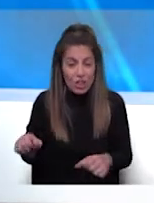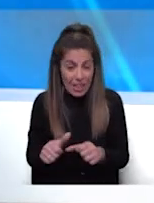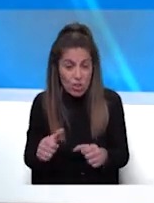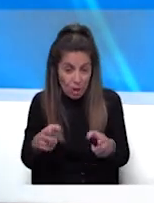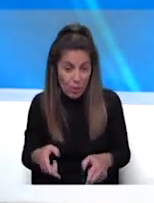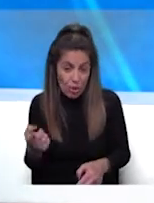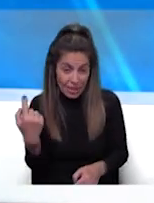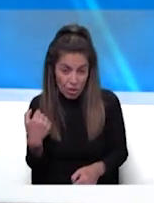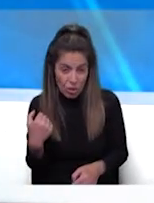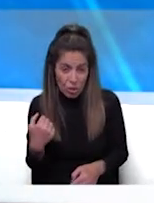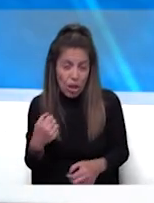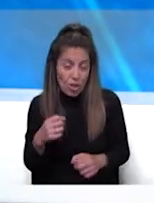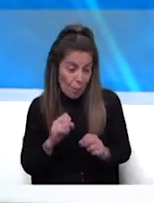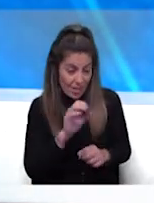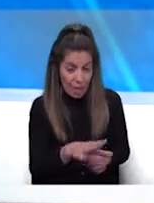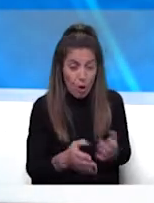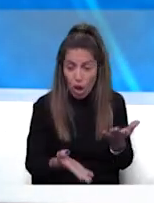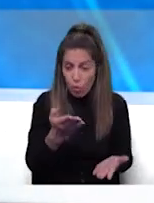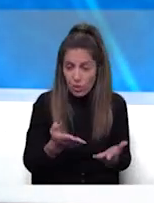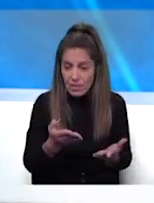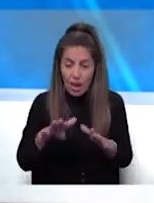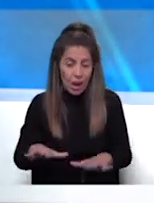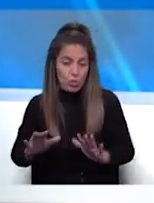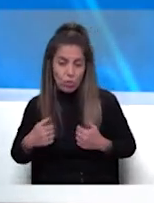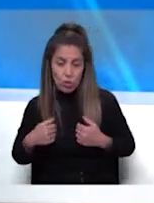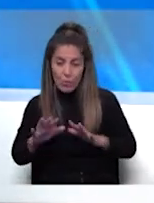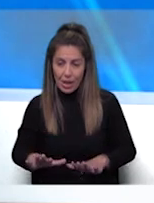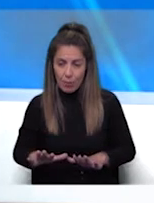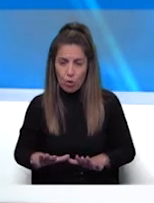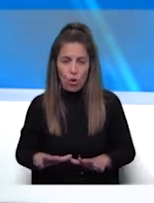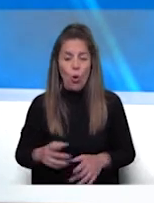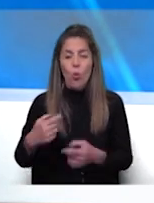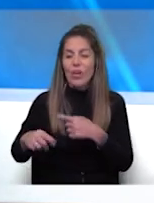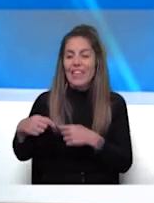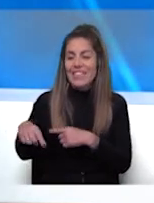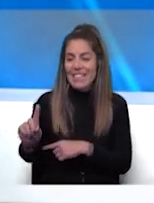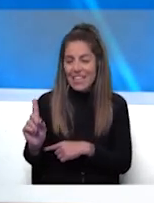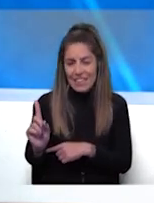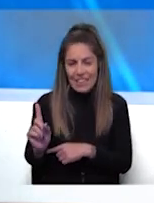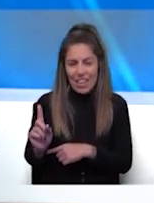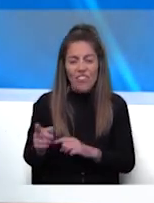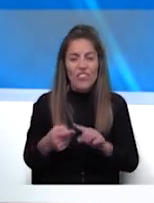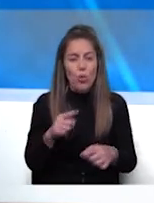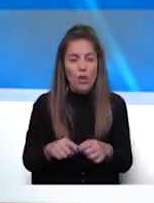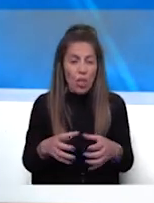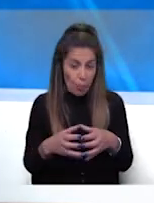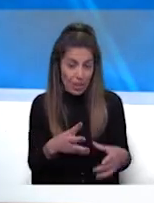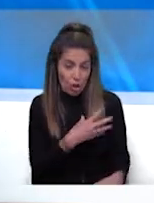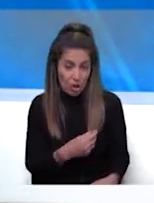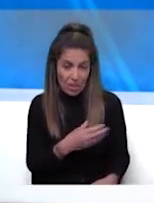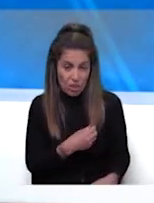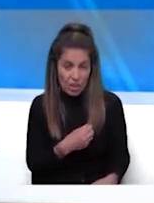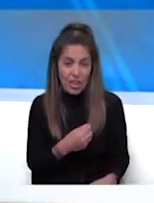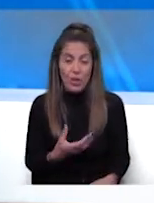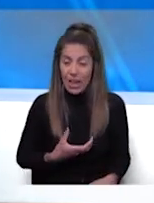periodo anterior, donde dijo, lo pasamos a la justicia, acá hay delito. Un antecedente vinculado al Partido Nacional, en una